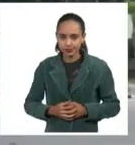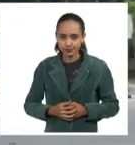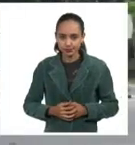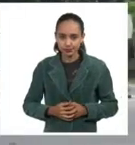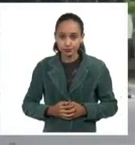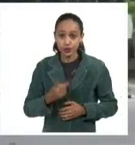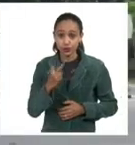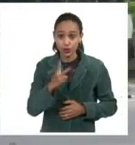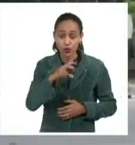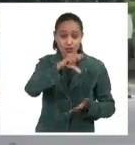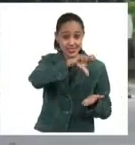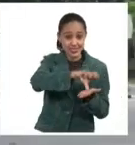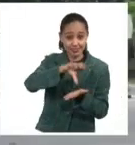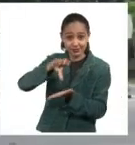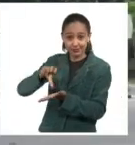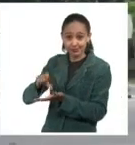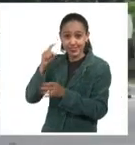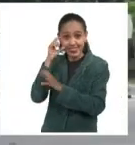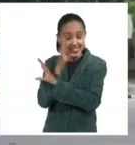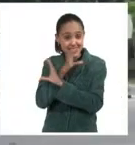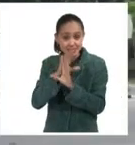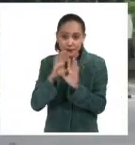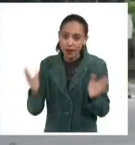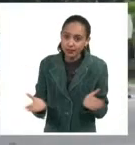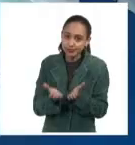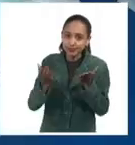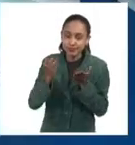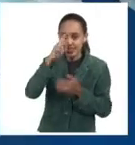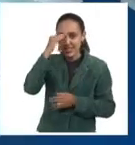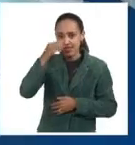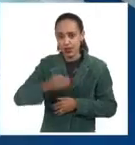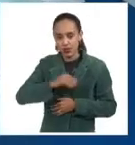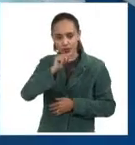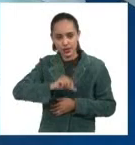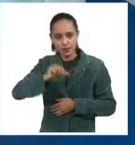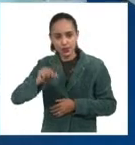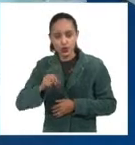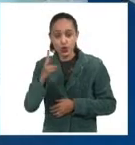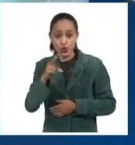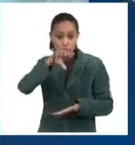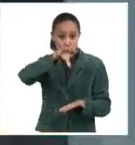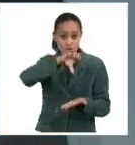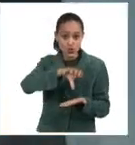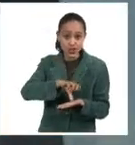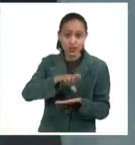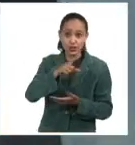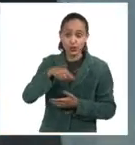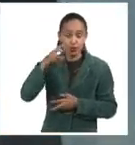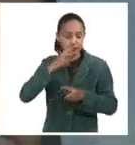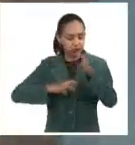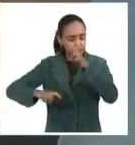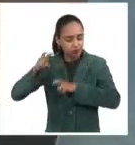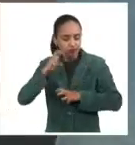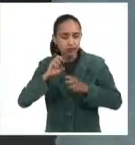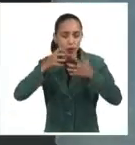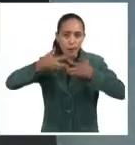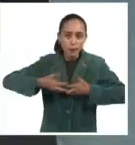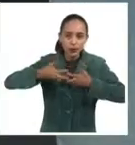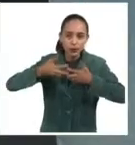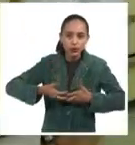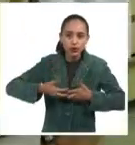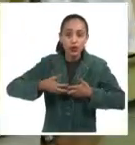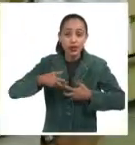Dos instituciones de ciencia por la salud y para la humanidad. Dos centros del gran complejo investigativo productivo que